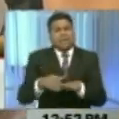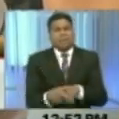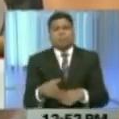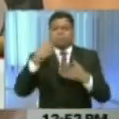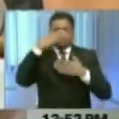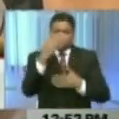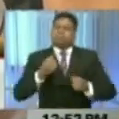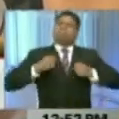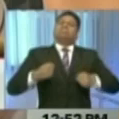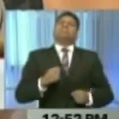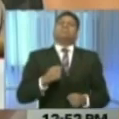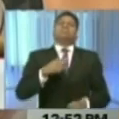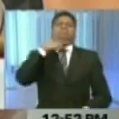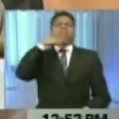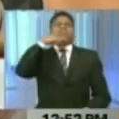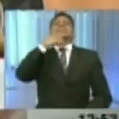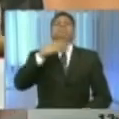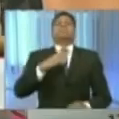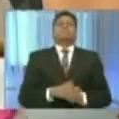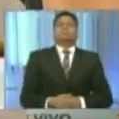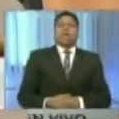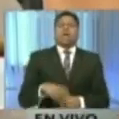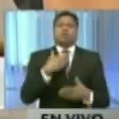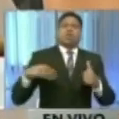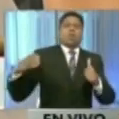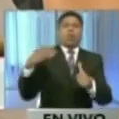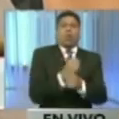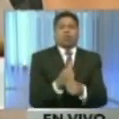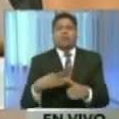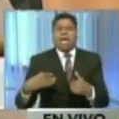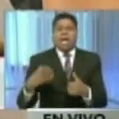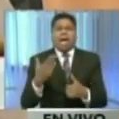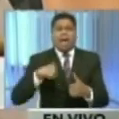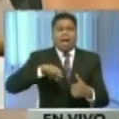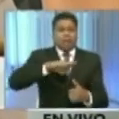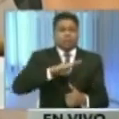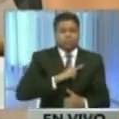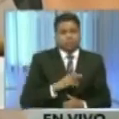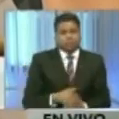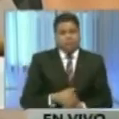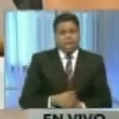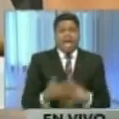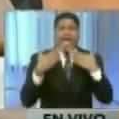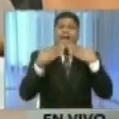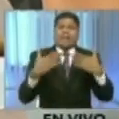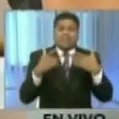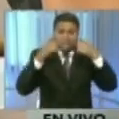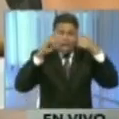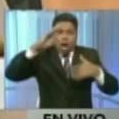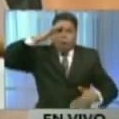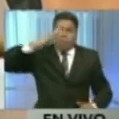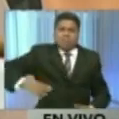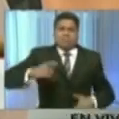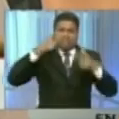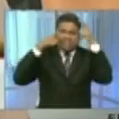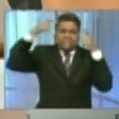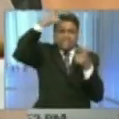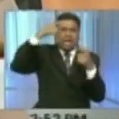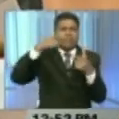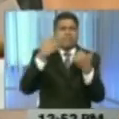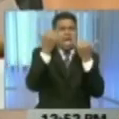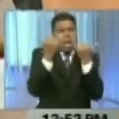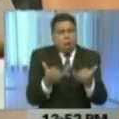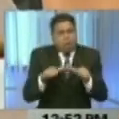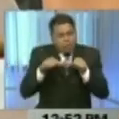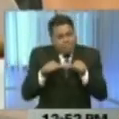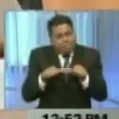dignidad y defendemos los logros que alcanzamos gracias al comandante Chávez y que hoy el presidente